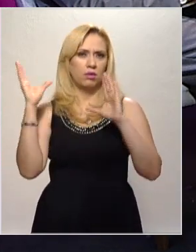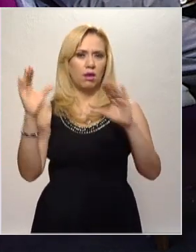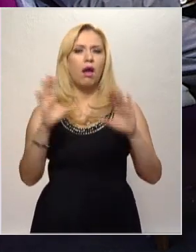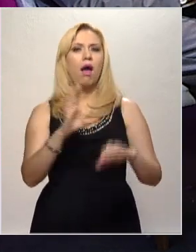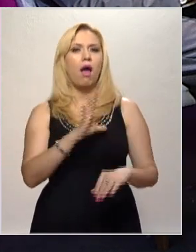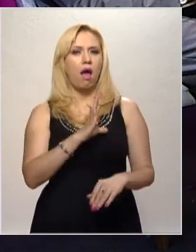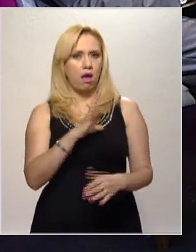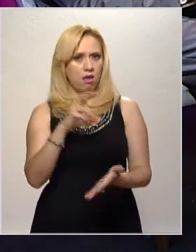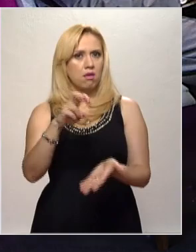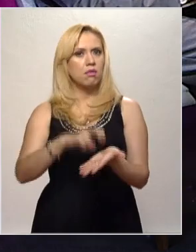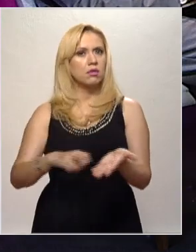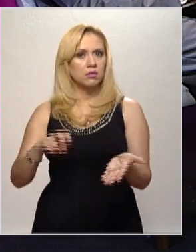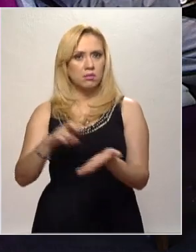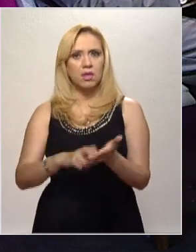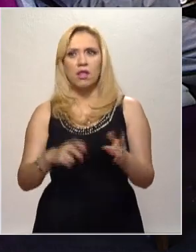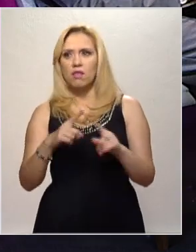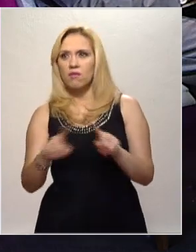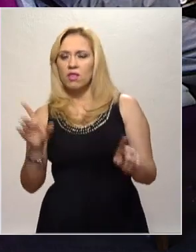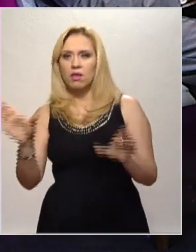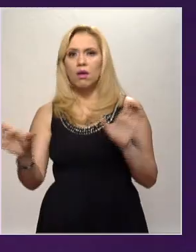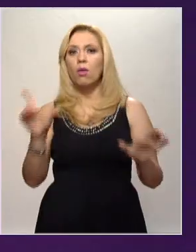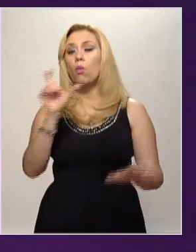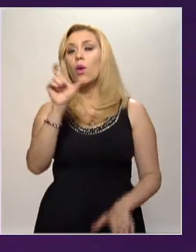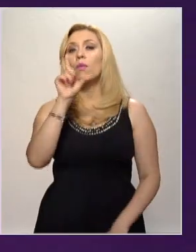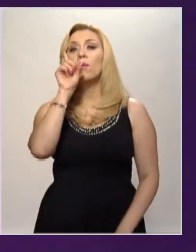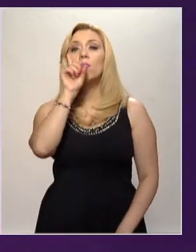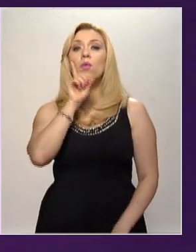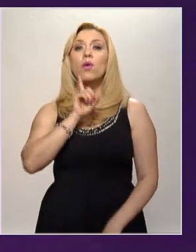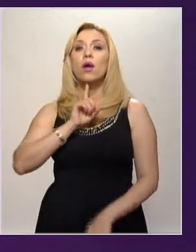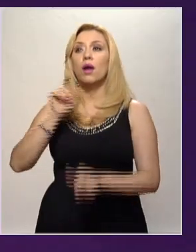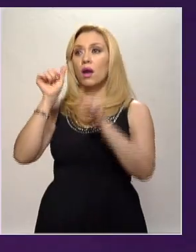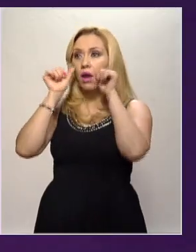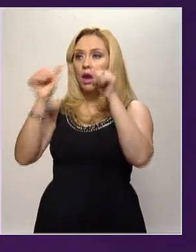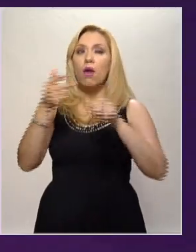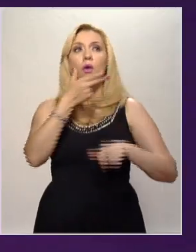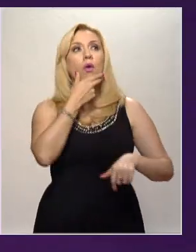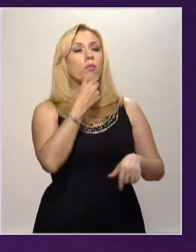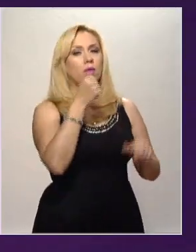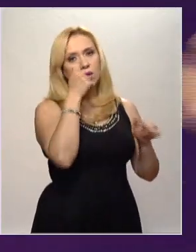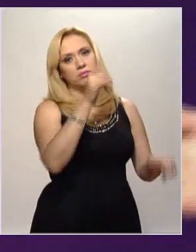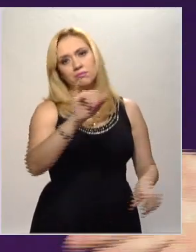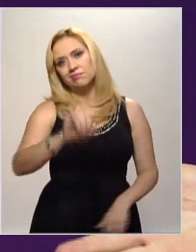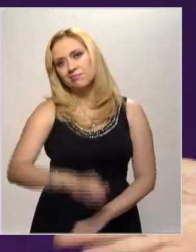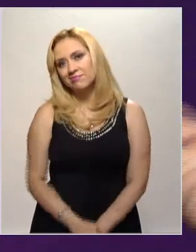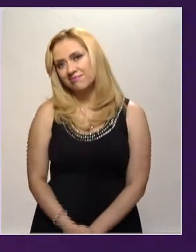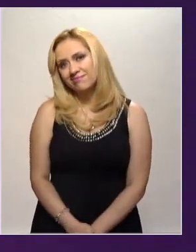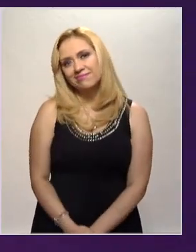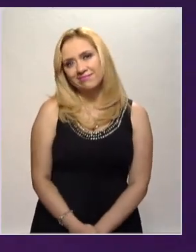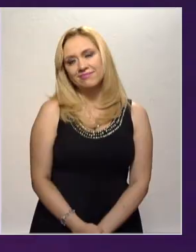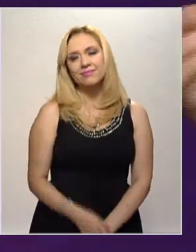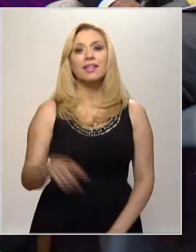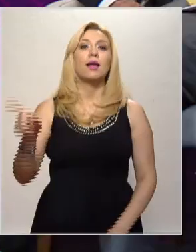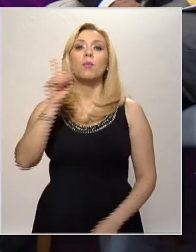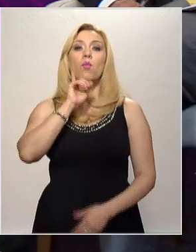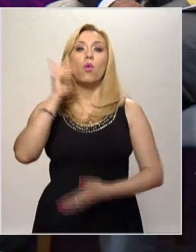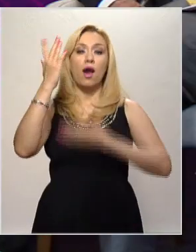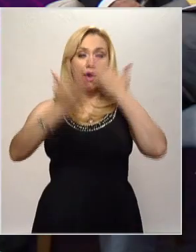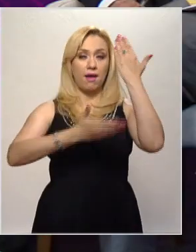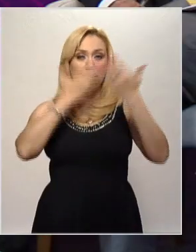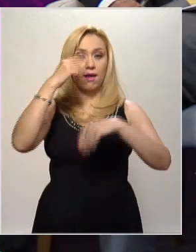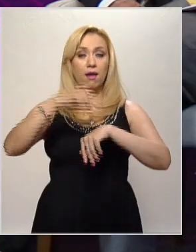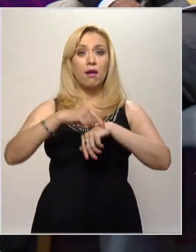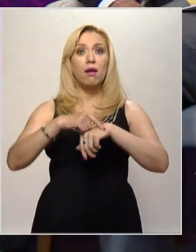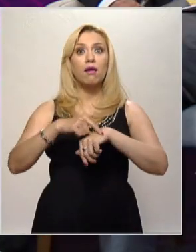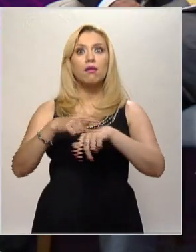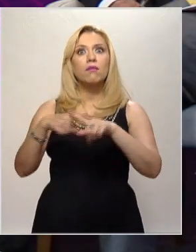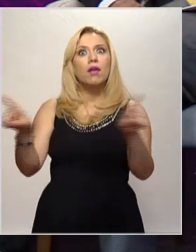género. Hace rato me preguntabas que si a las pacientes mujeres se les trata diferente que a los pacientes hombres. A las estudiantes de medicina mujeres se les